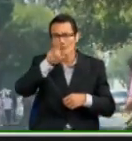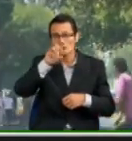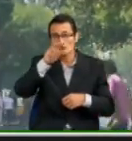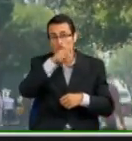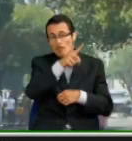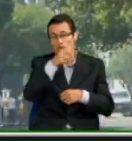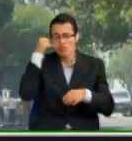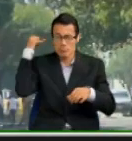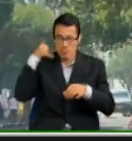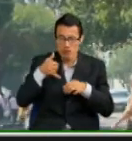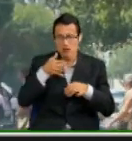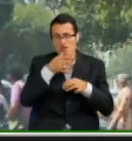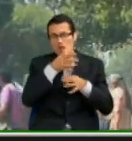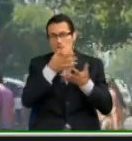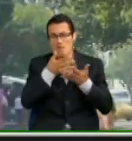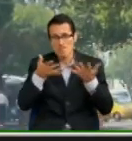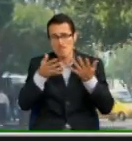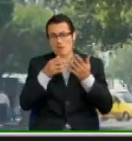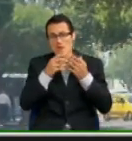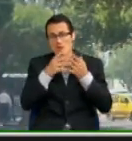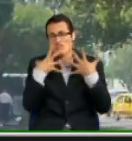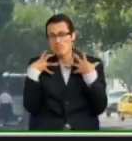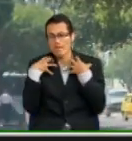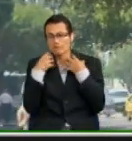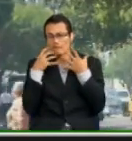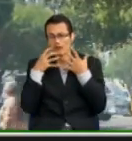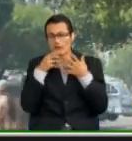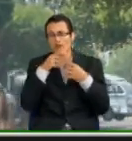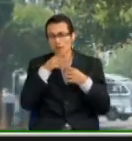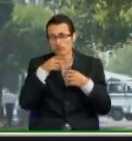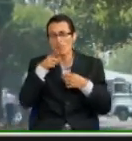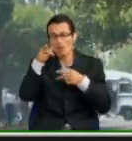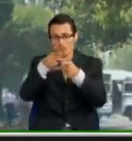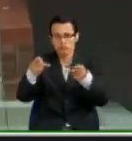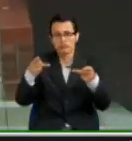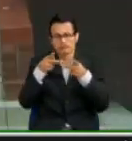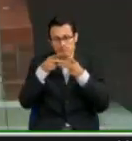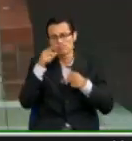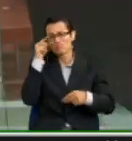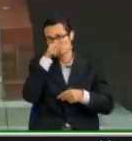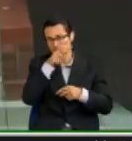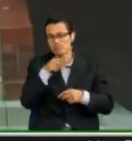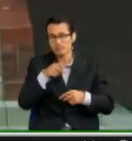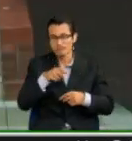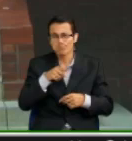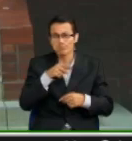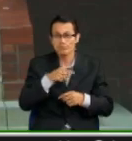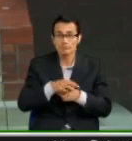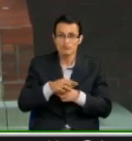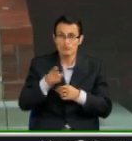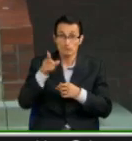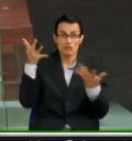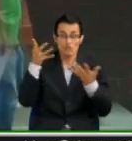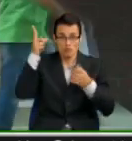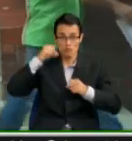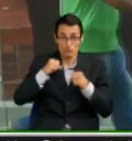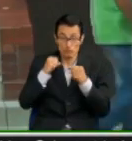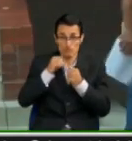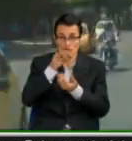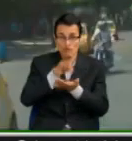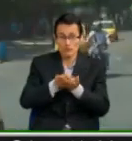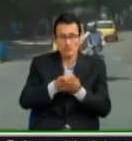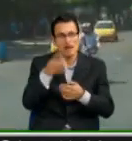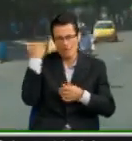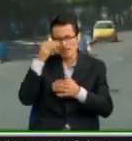oficial de alto rango en una habitación del club militar en la capital del país. Pues estaremos pendientes a